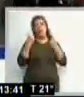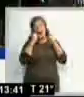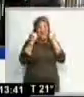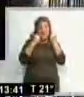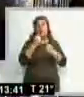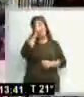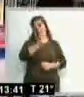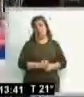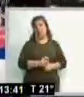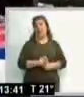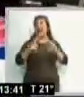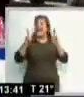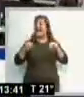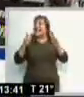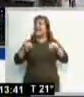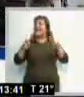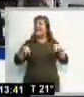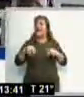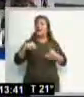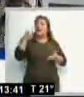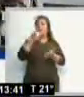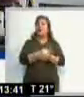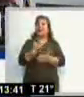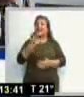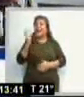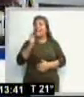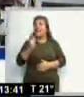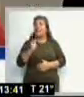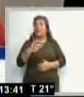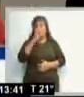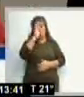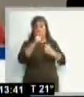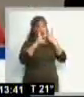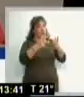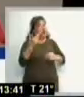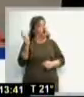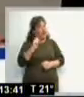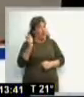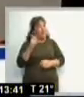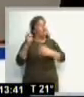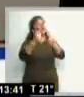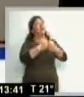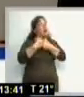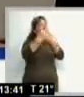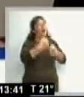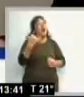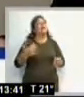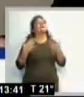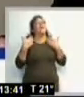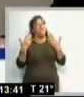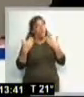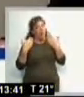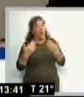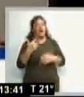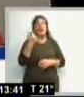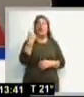¿no? Dentro de lo que es el alquiler en general, ¿se van a aplicar entonces estos 3 meses de gracia? Nunca se habló de 3 meses, hay un acuerdo ahí de la posibilidad de que los